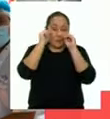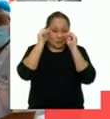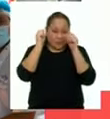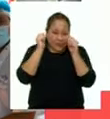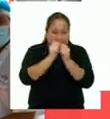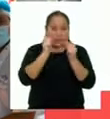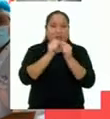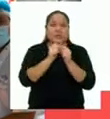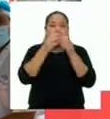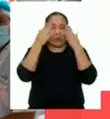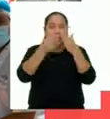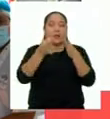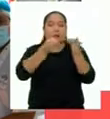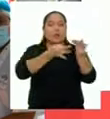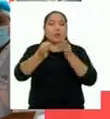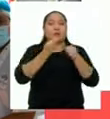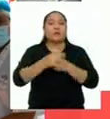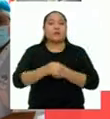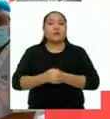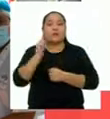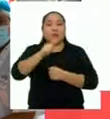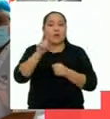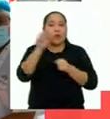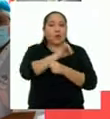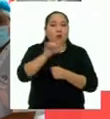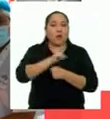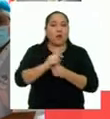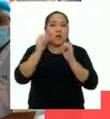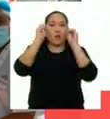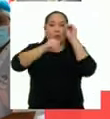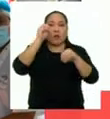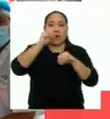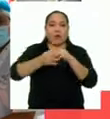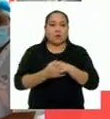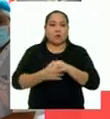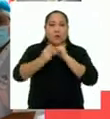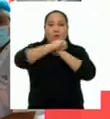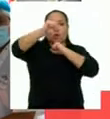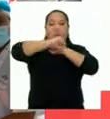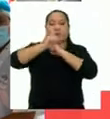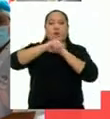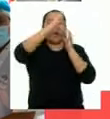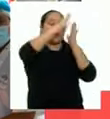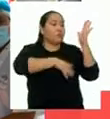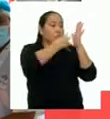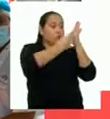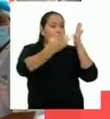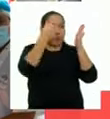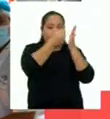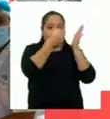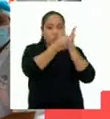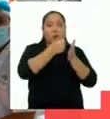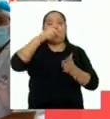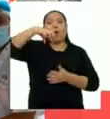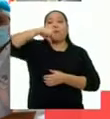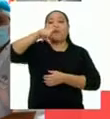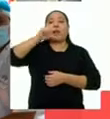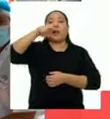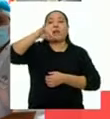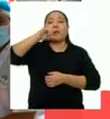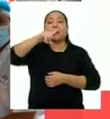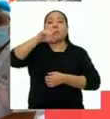En la misma línea, hemos acordado la publicación anonimizada de la planilla electrónica en la Plataforma Nacional de